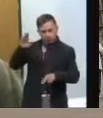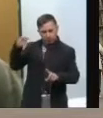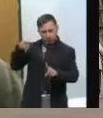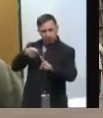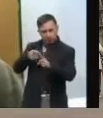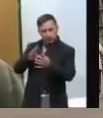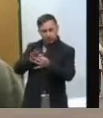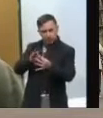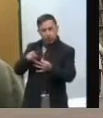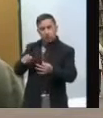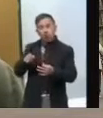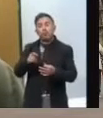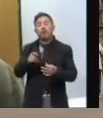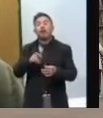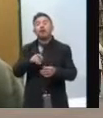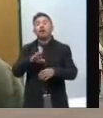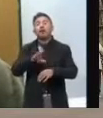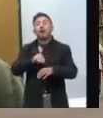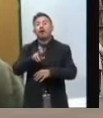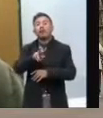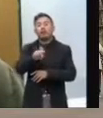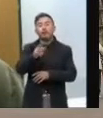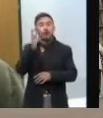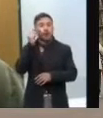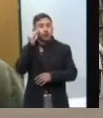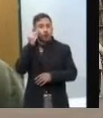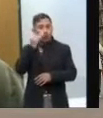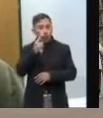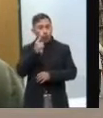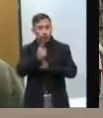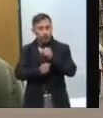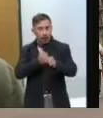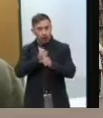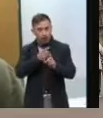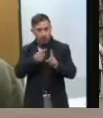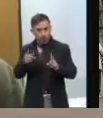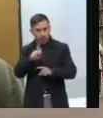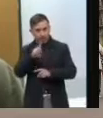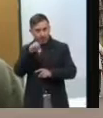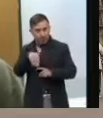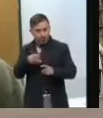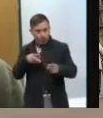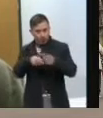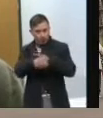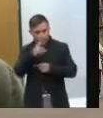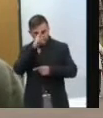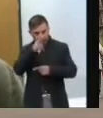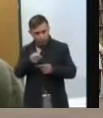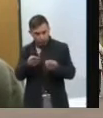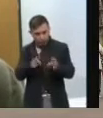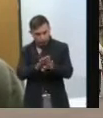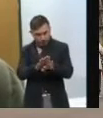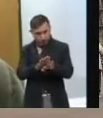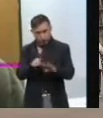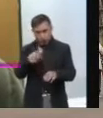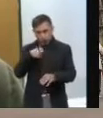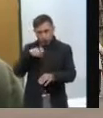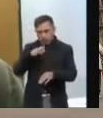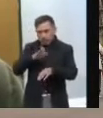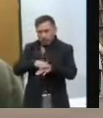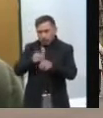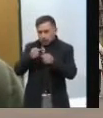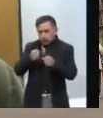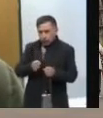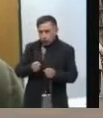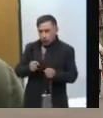la suspensión de prerrogativas de radio y televisión durante un año al Partido Verde, por certeza considero pertinente hacer una precisión